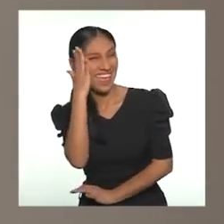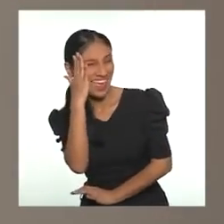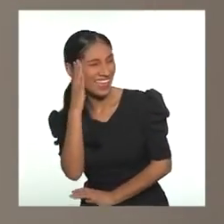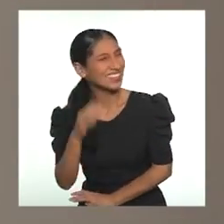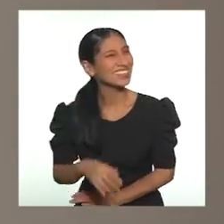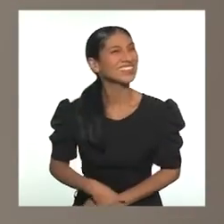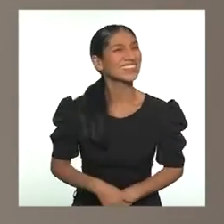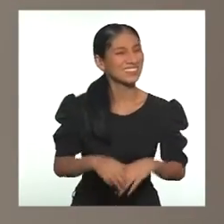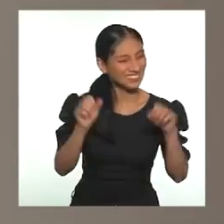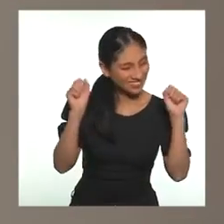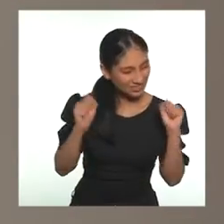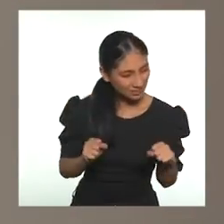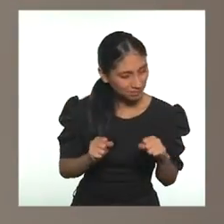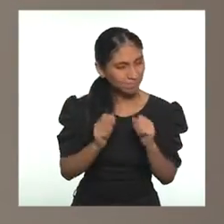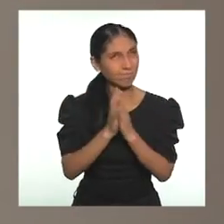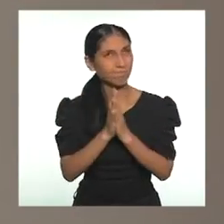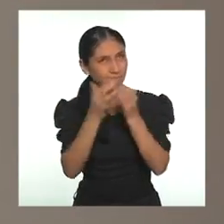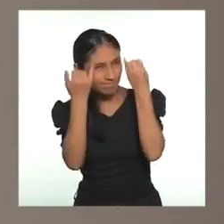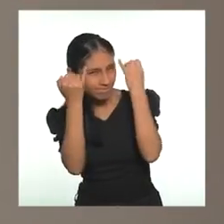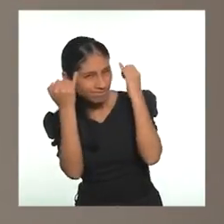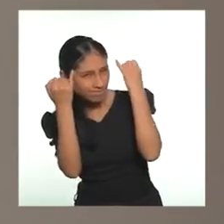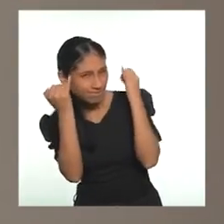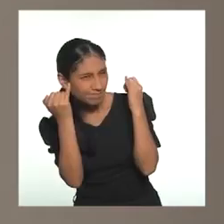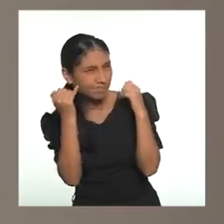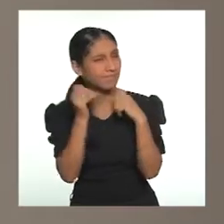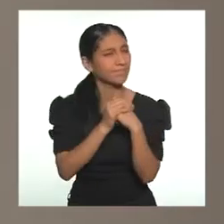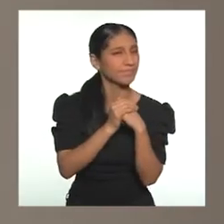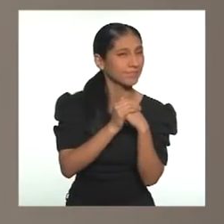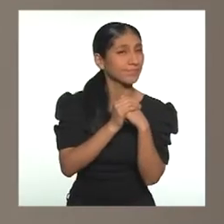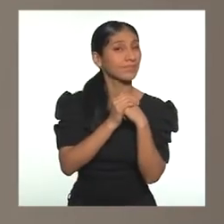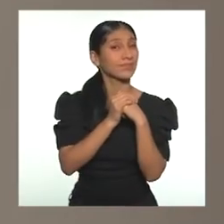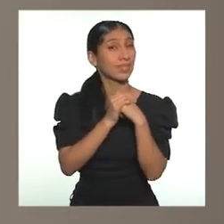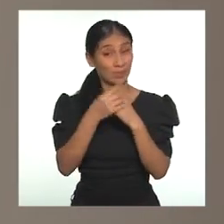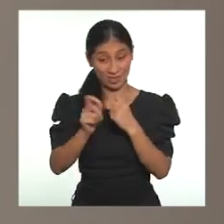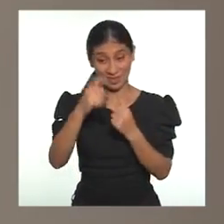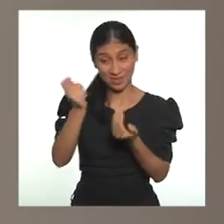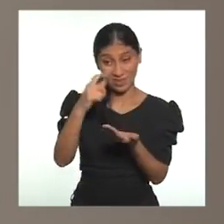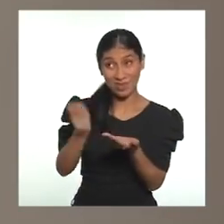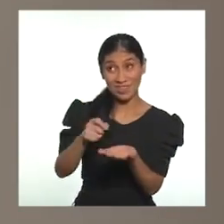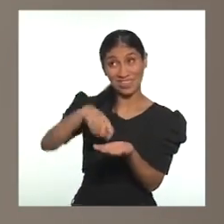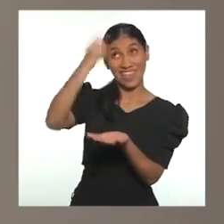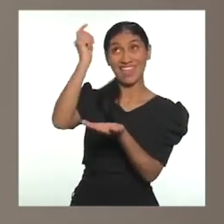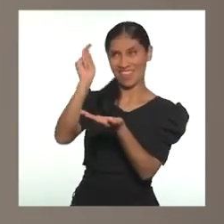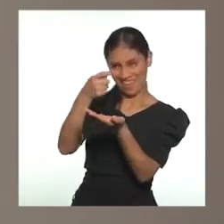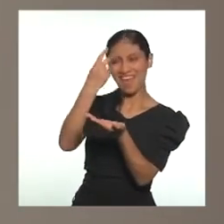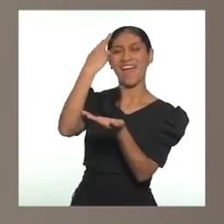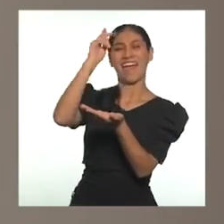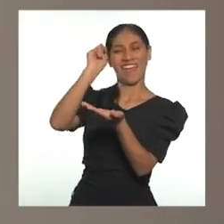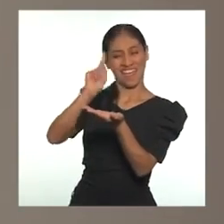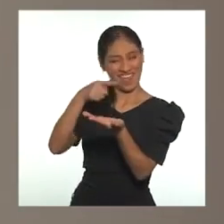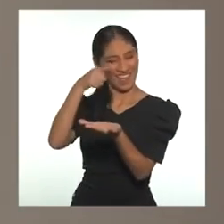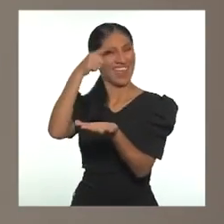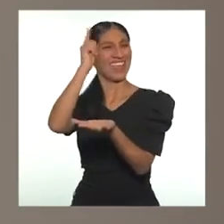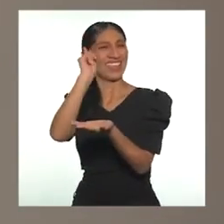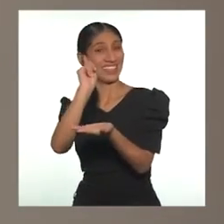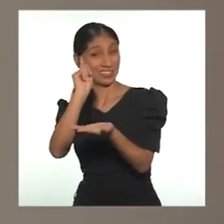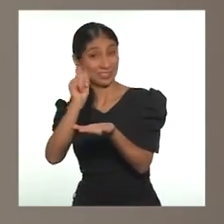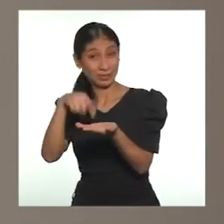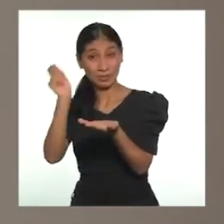¡Ya sé! Sí, tengo una idea fantástica. Voy a lanzar una moneda para